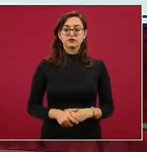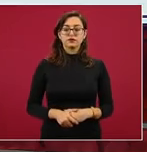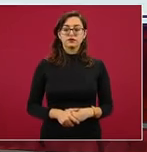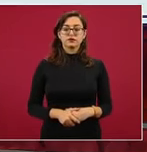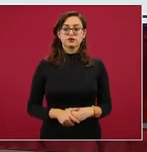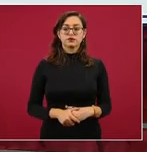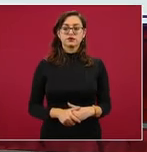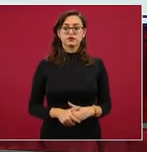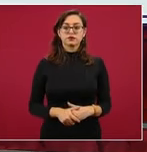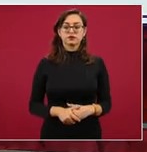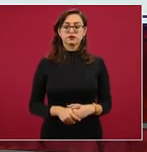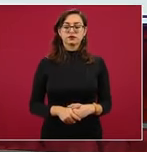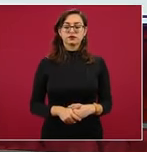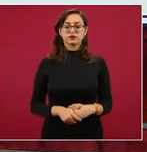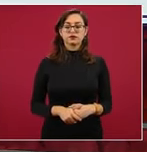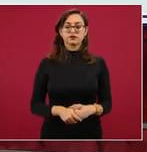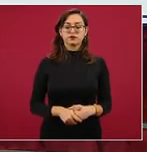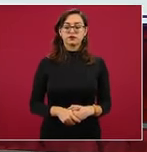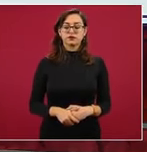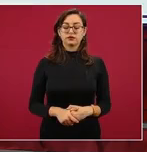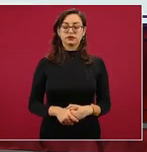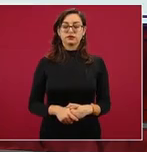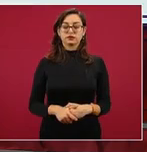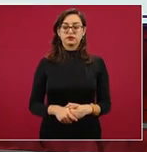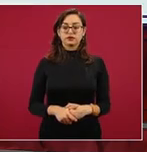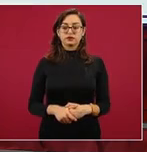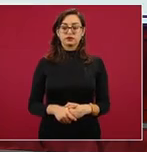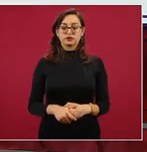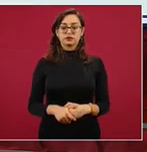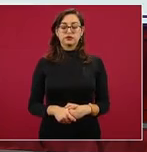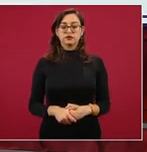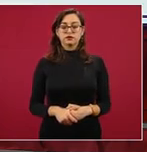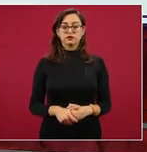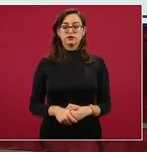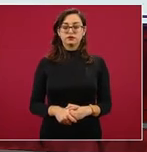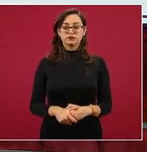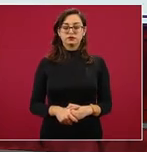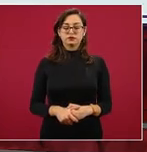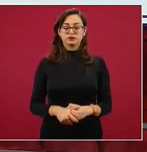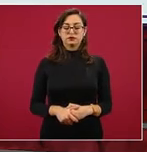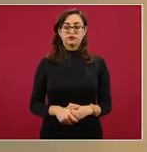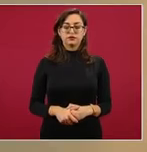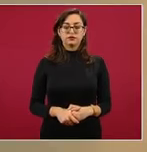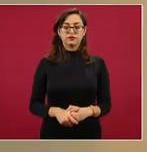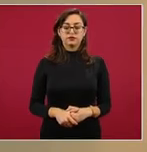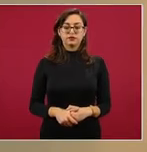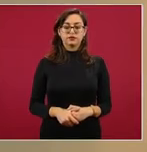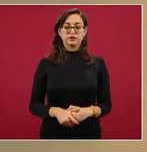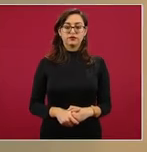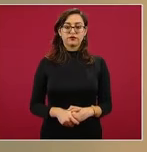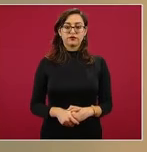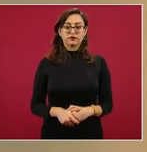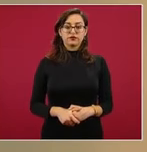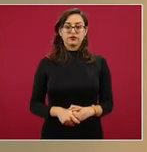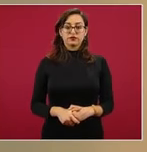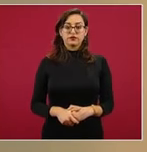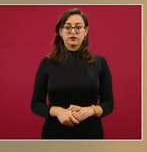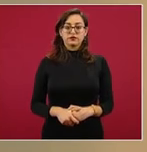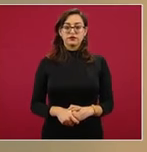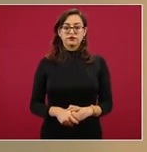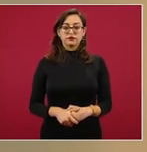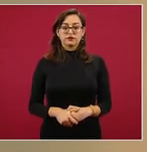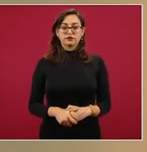¿A qué se debe también este número de casos